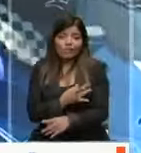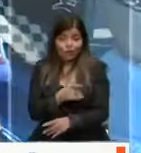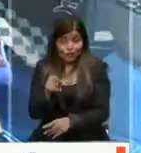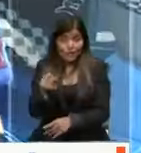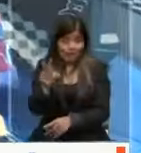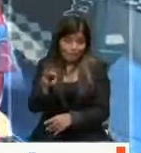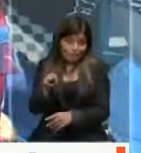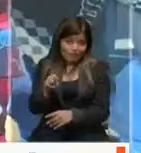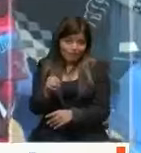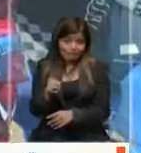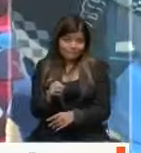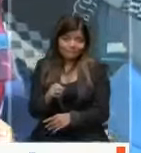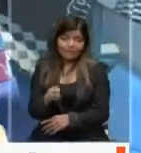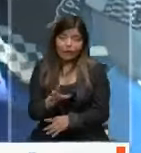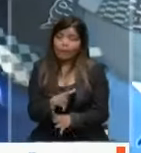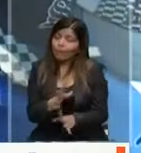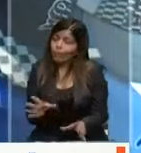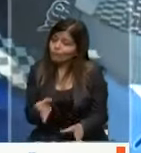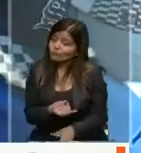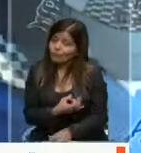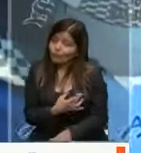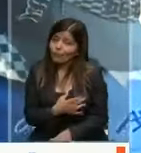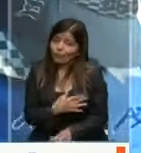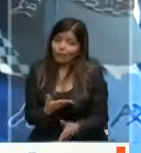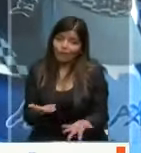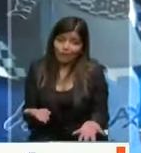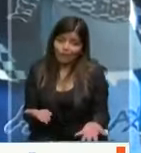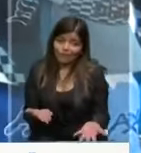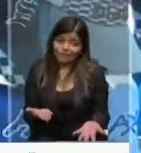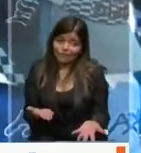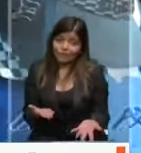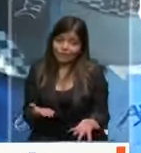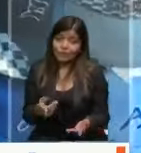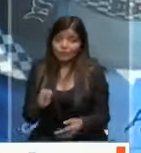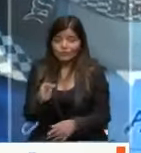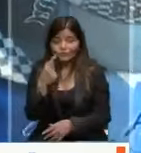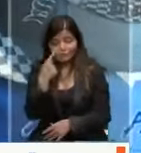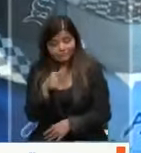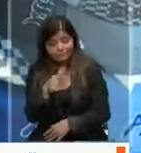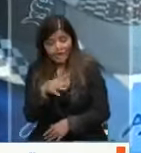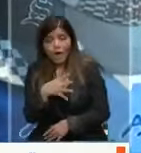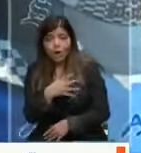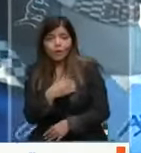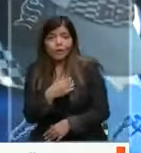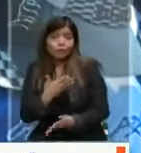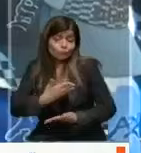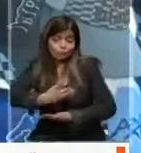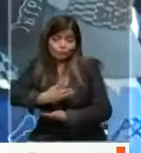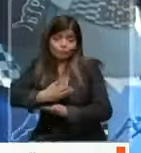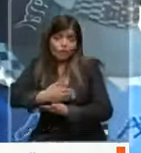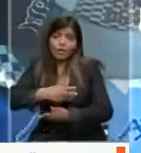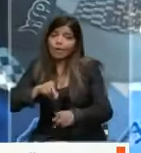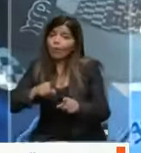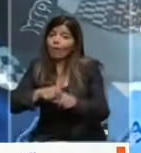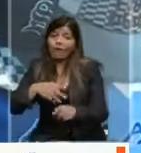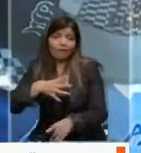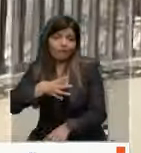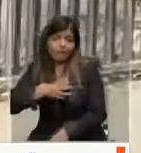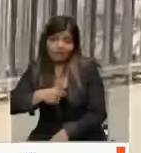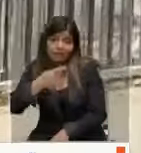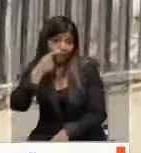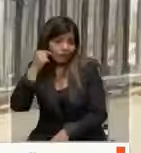sintiendo. Se siente un dolor grande con mi hijo. Si te va un hijo, aunque sea chiquito, es hijo igual o